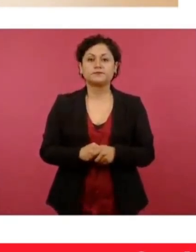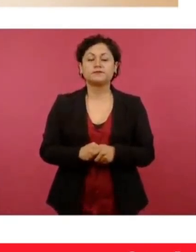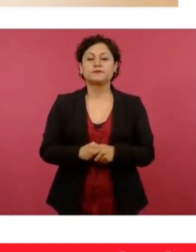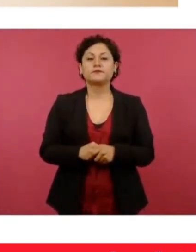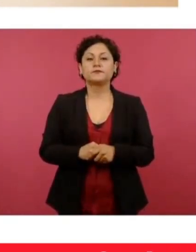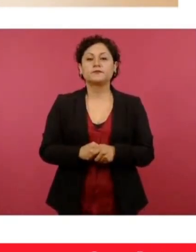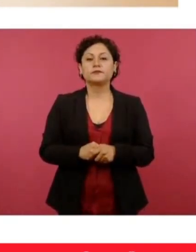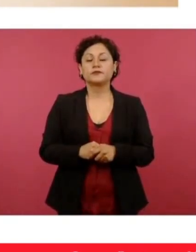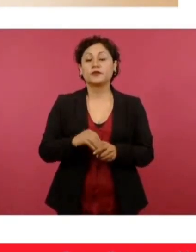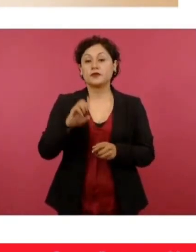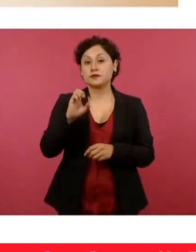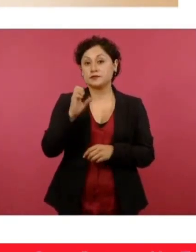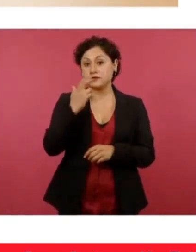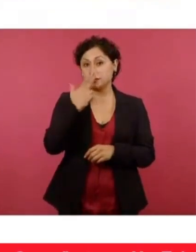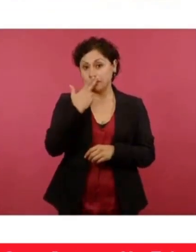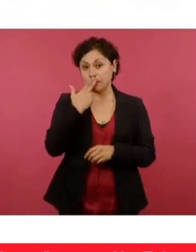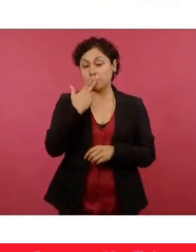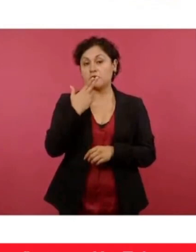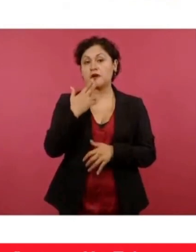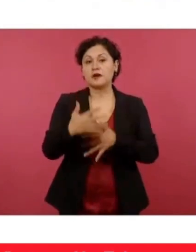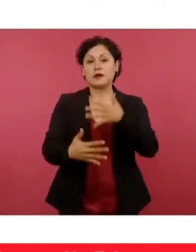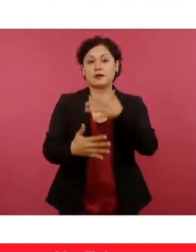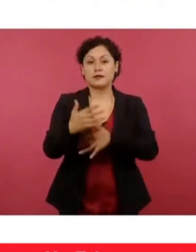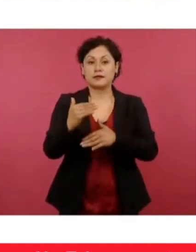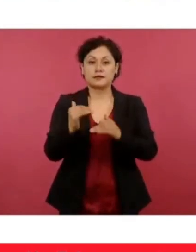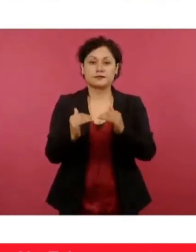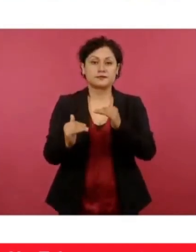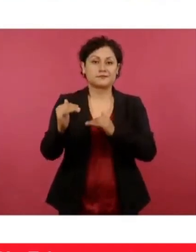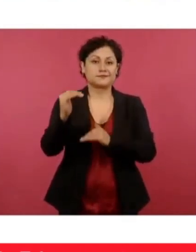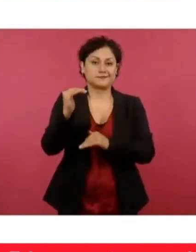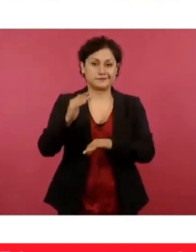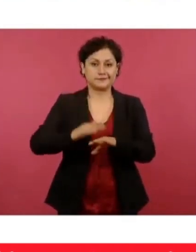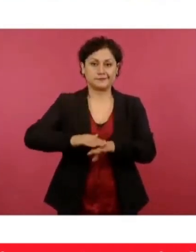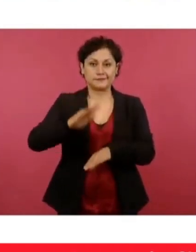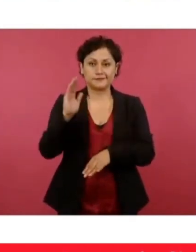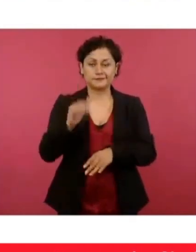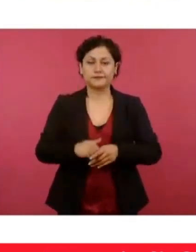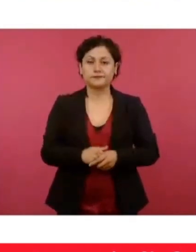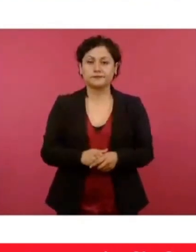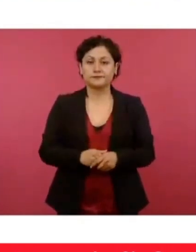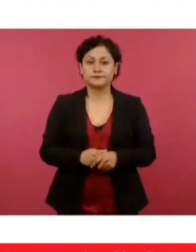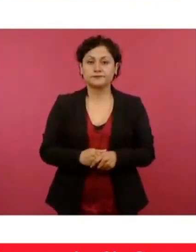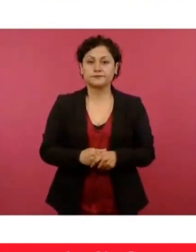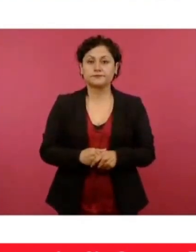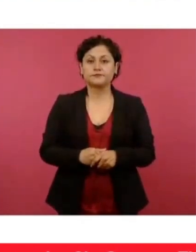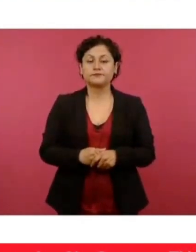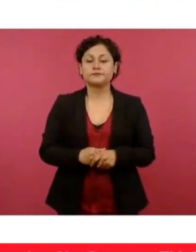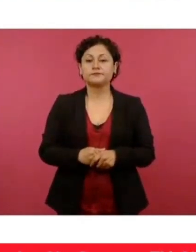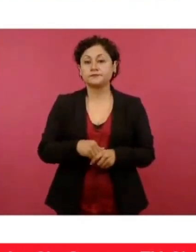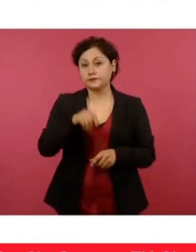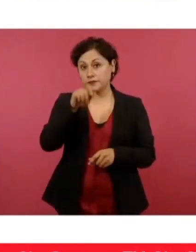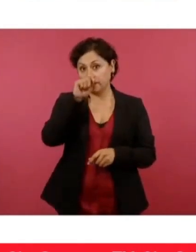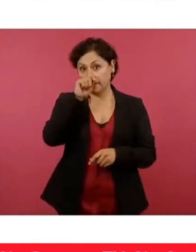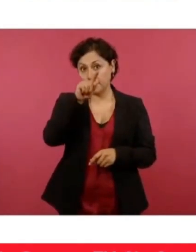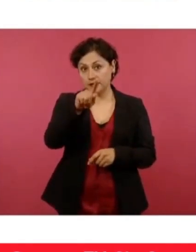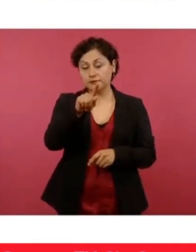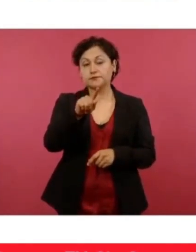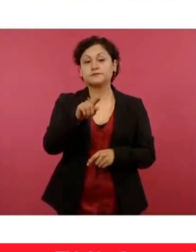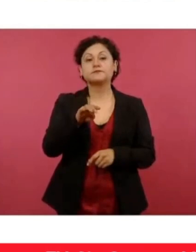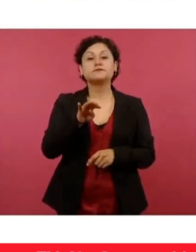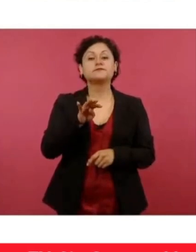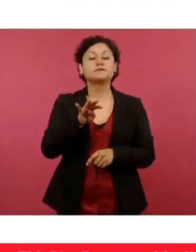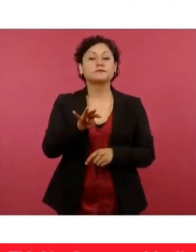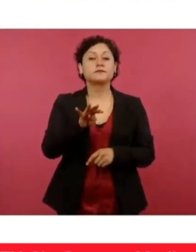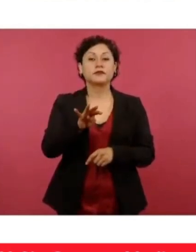Chihuahua 15 homicidios más que en marzo pasado adelante Jalisco 19